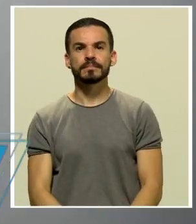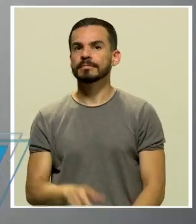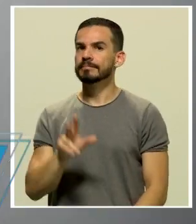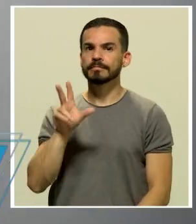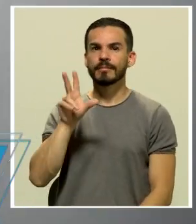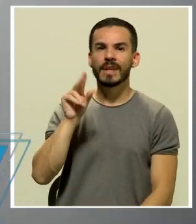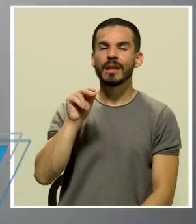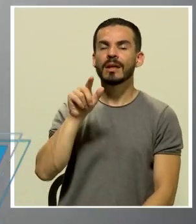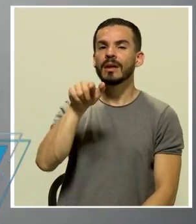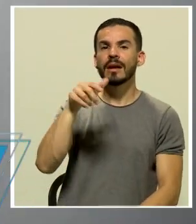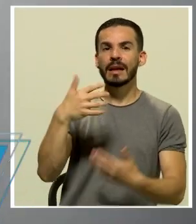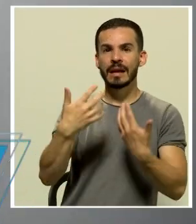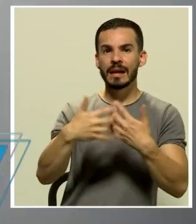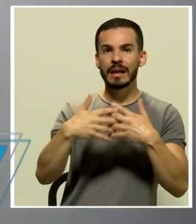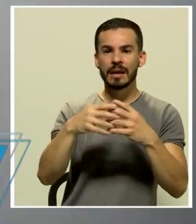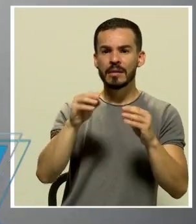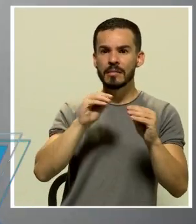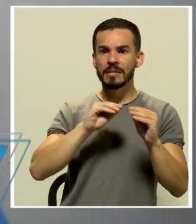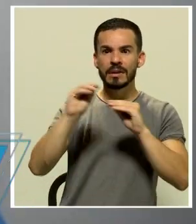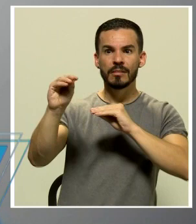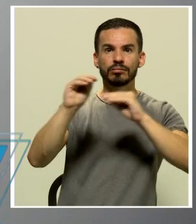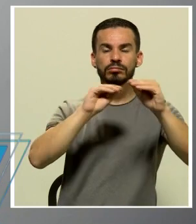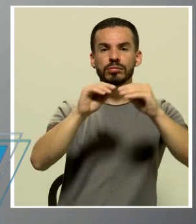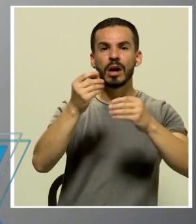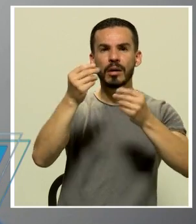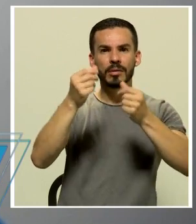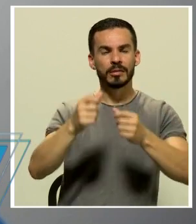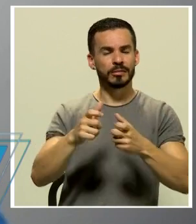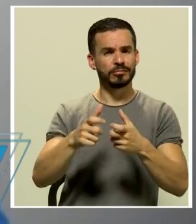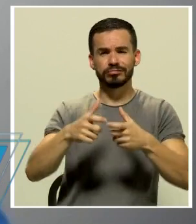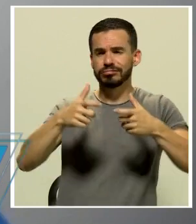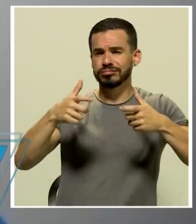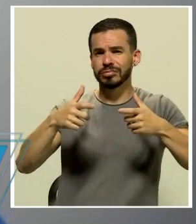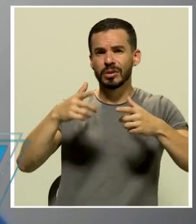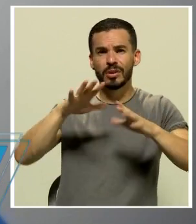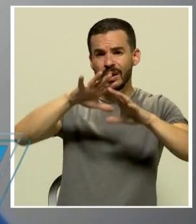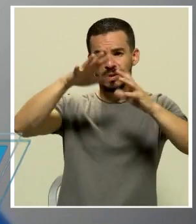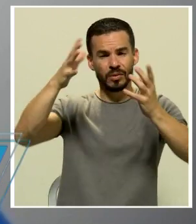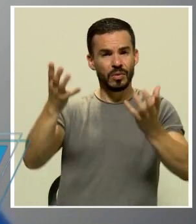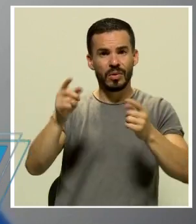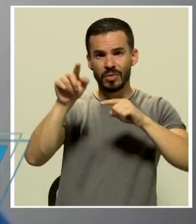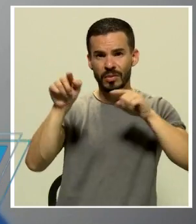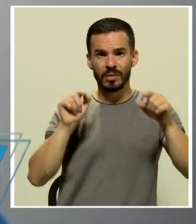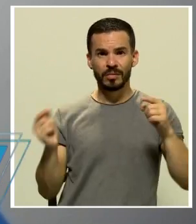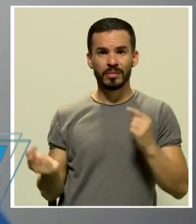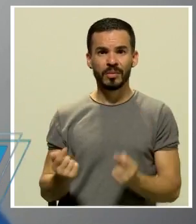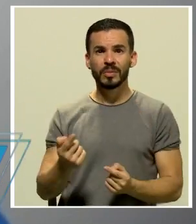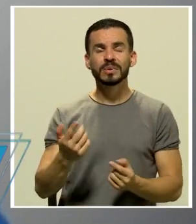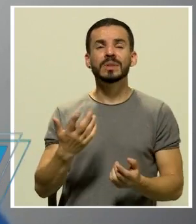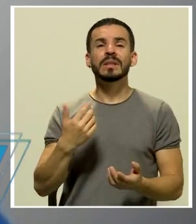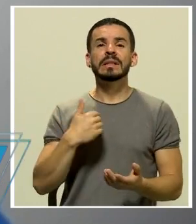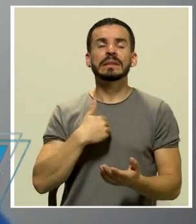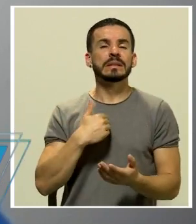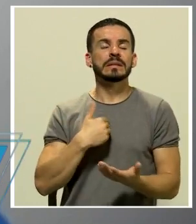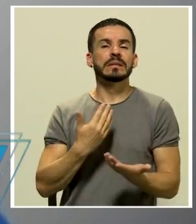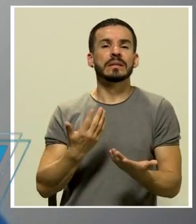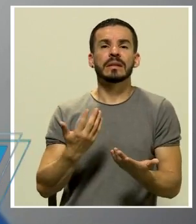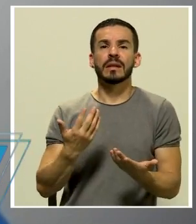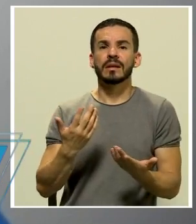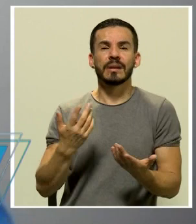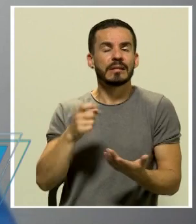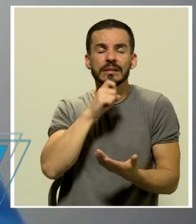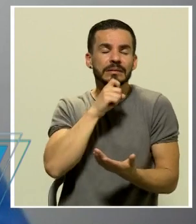No, esas empresas mueven cantidades increíbles de dinero alrededor del mundo, ¿verdad? O sea, es muy,